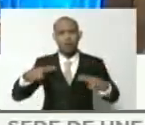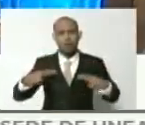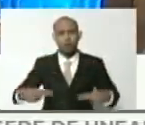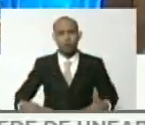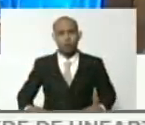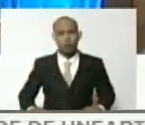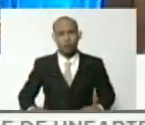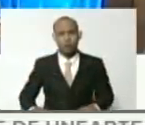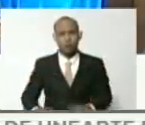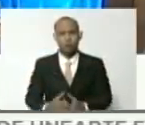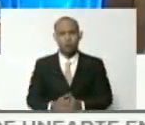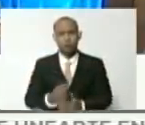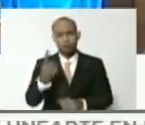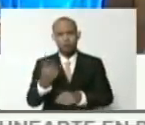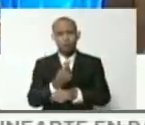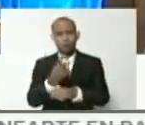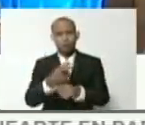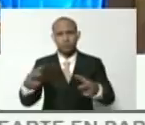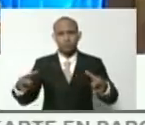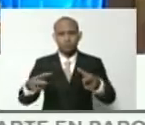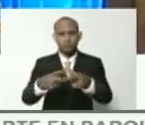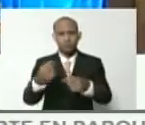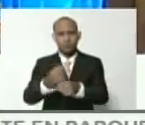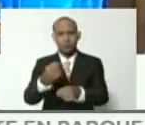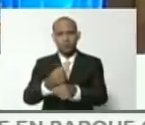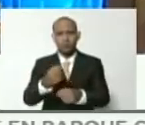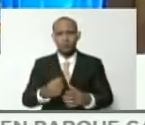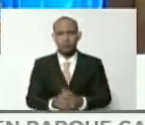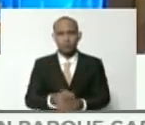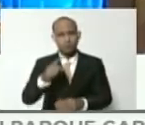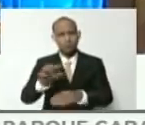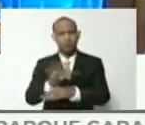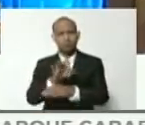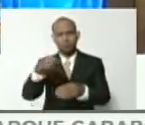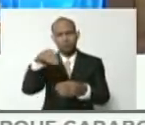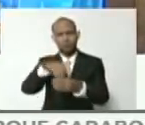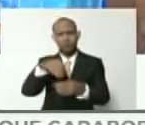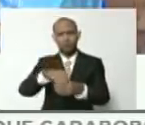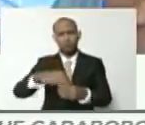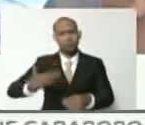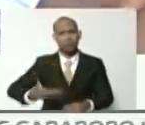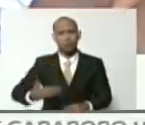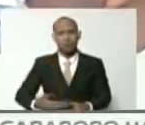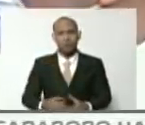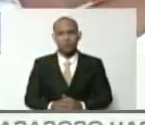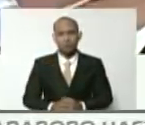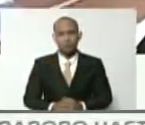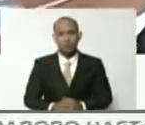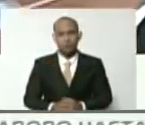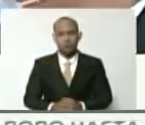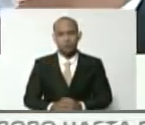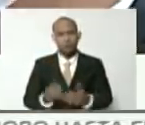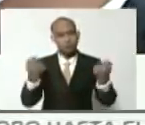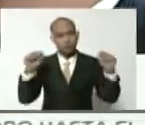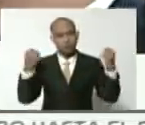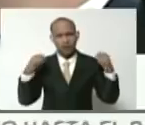Tuvimos una hora y media de trabajo y eso forma parte precisamente